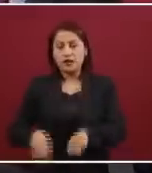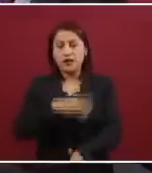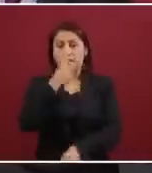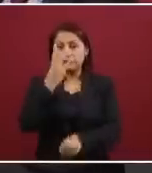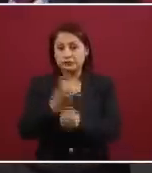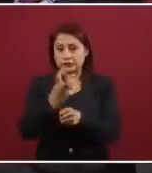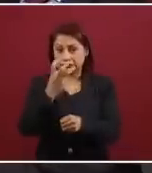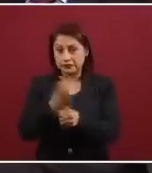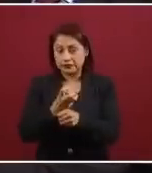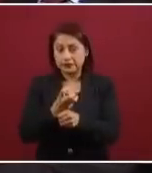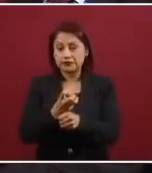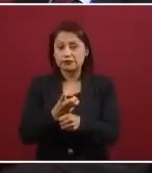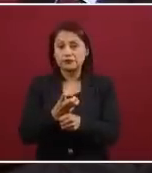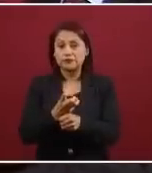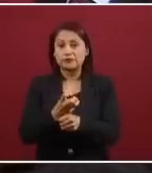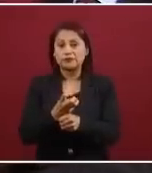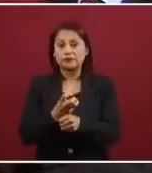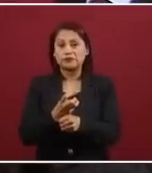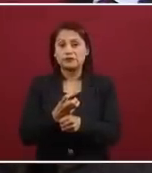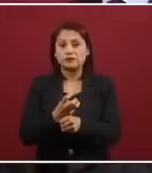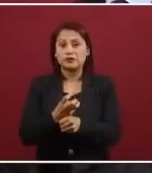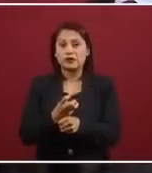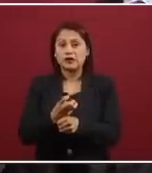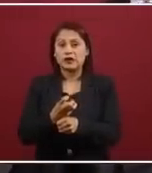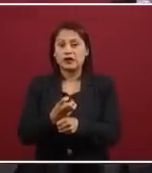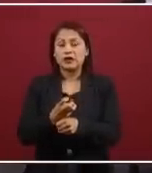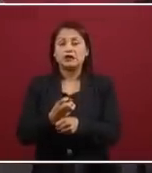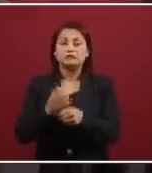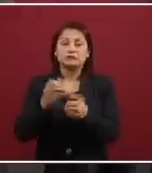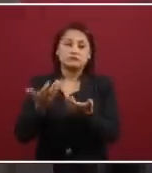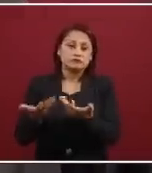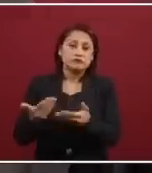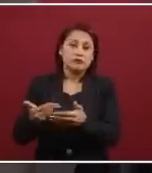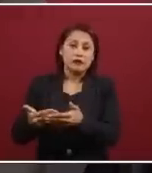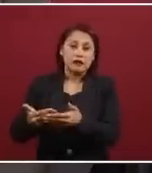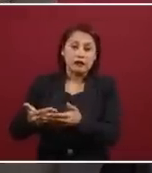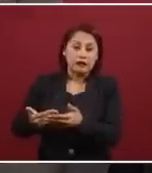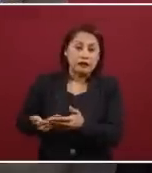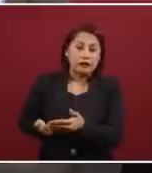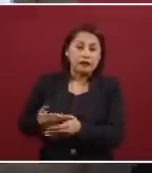lo preventivo y la orientación